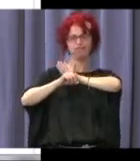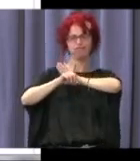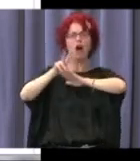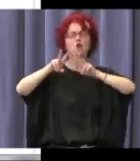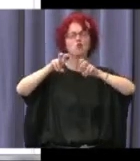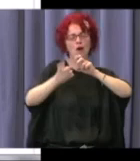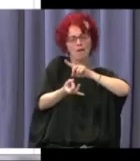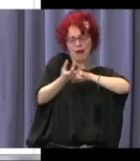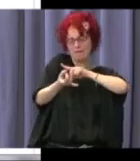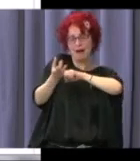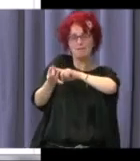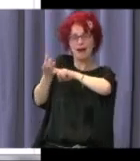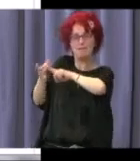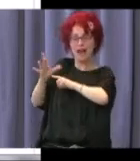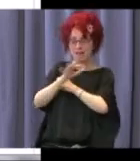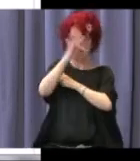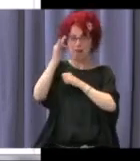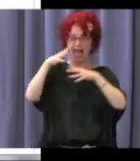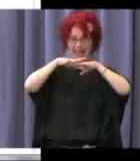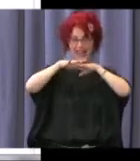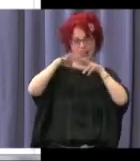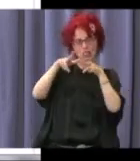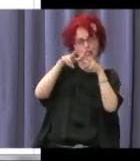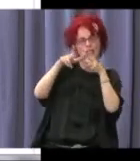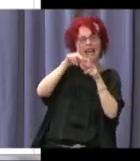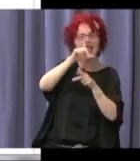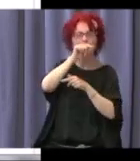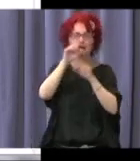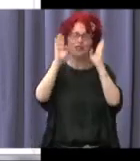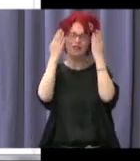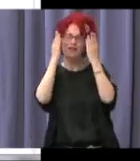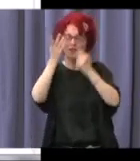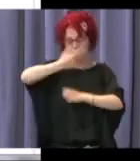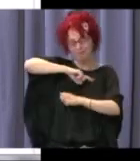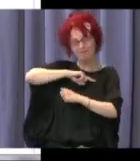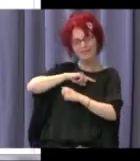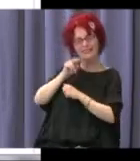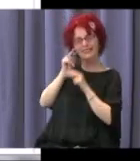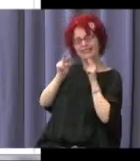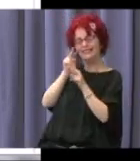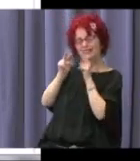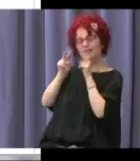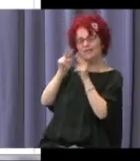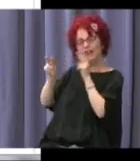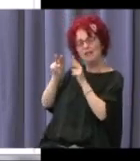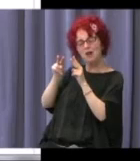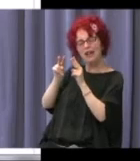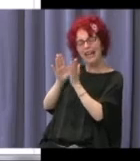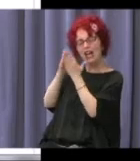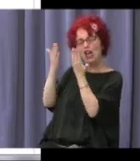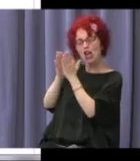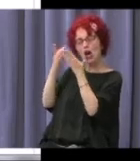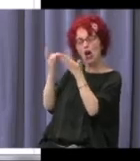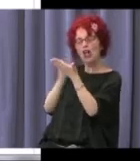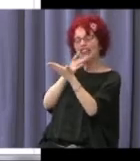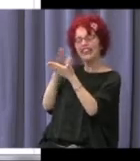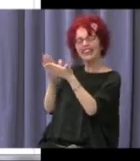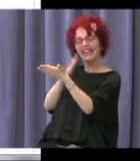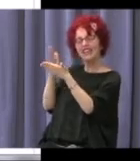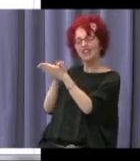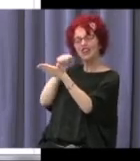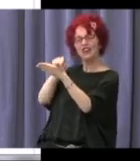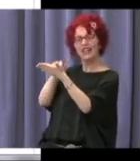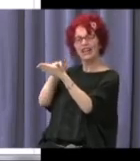a través de las redes sociales, a través de la plataforma Change.org, estamos consiguiendo que la academia dé marcha atrás en muchas cosas. La palabra